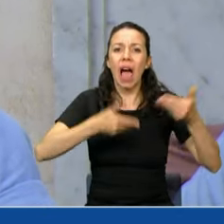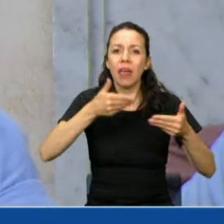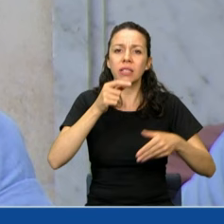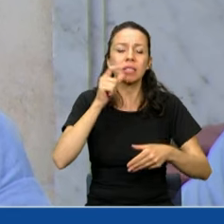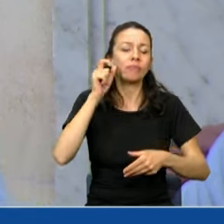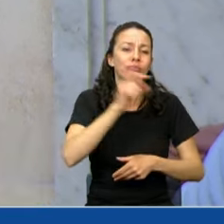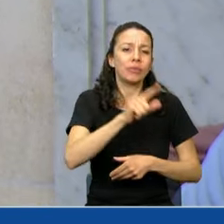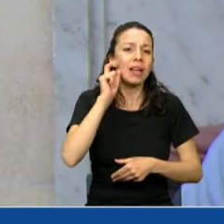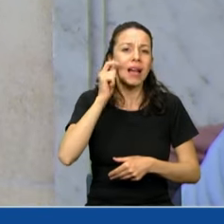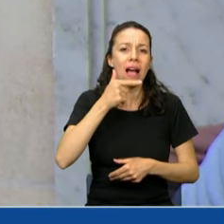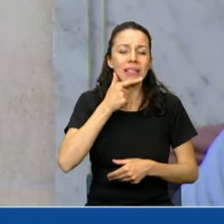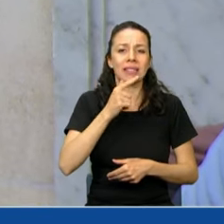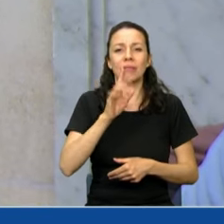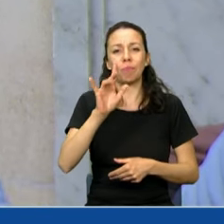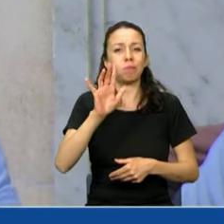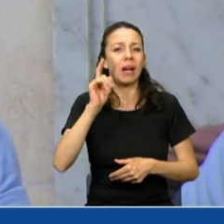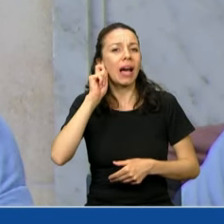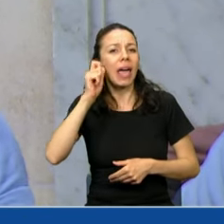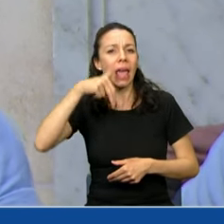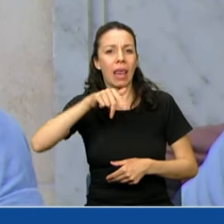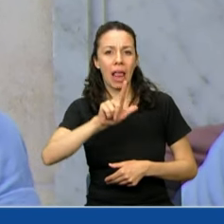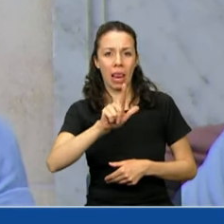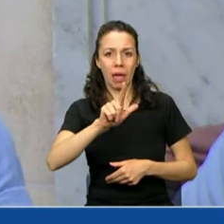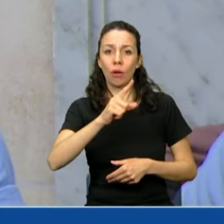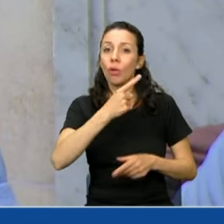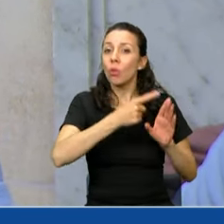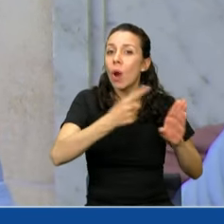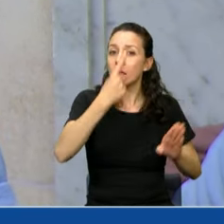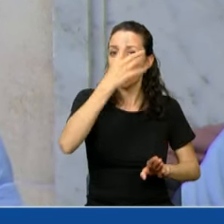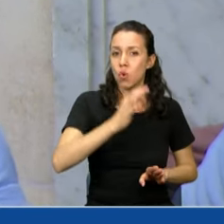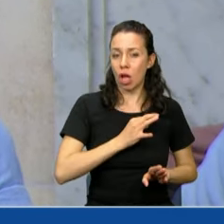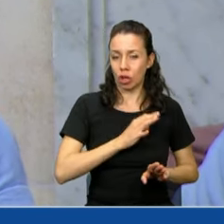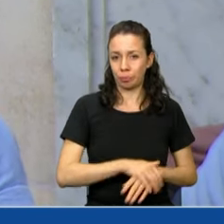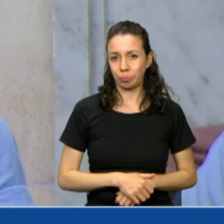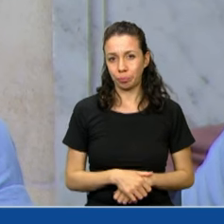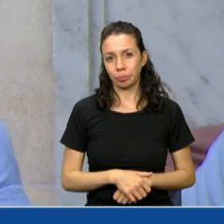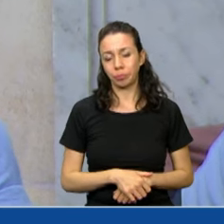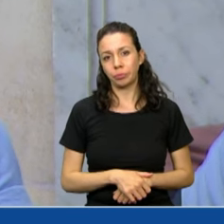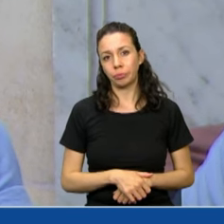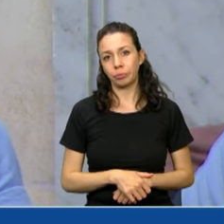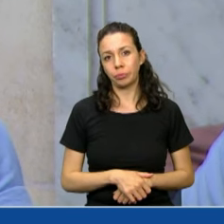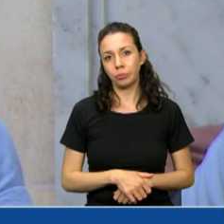gnl podas producidas en un año Además